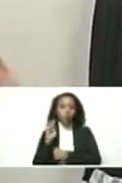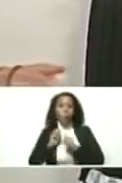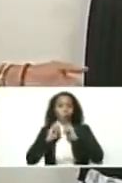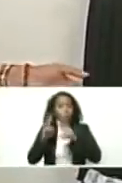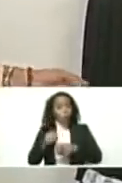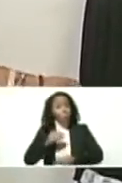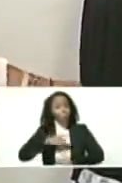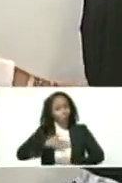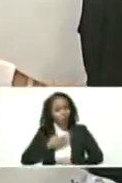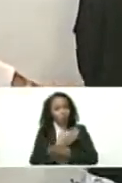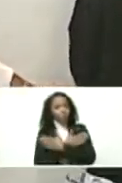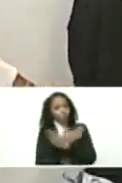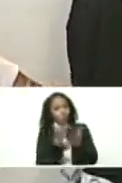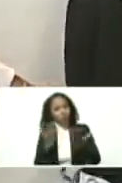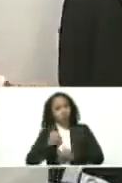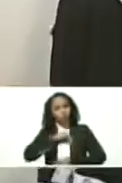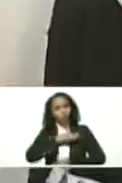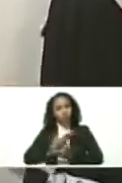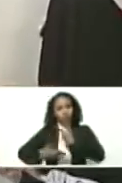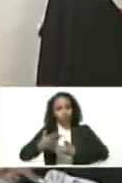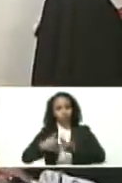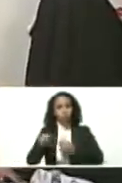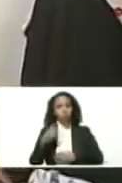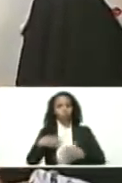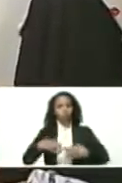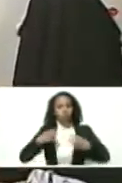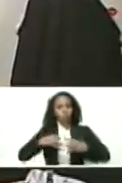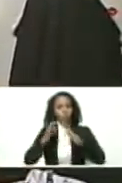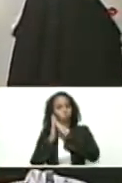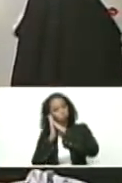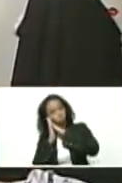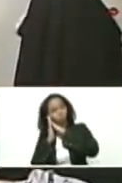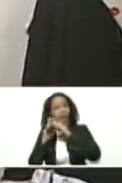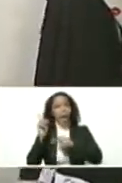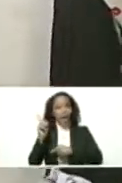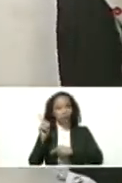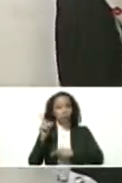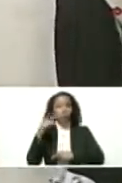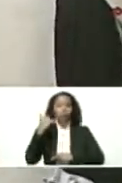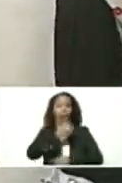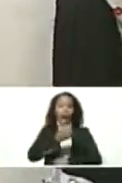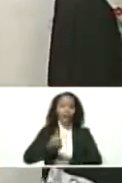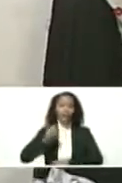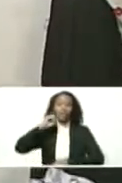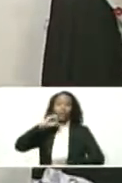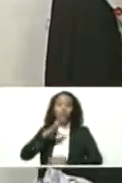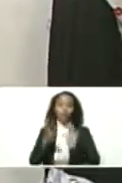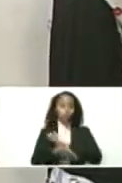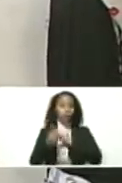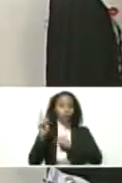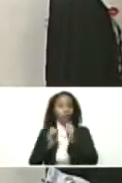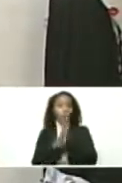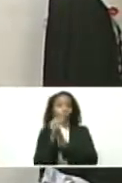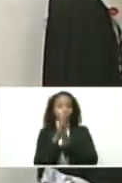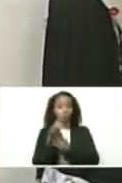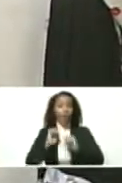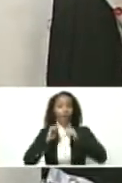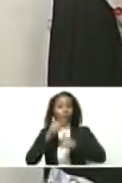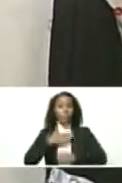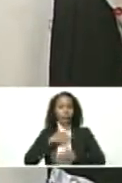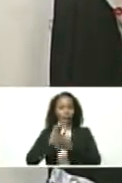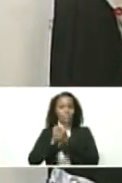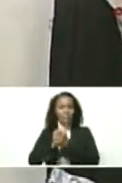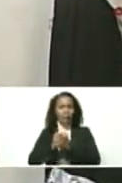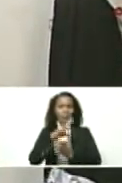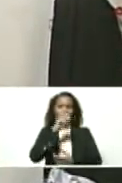poder ofrecer nuestro servicio, nuestras pijamas. Cada pieza cuenta una historia. Es un emprendimiento que inicia mi amiga hace más de